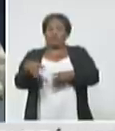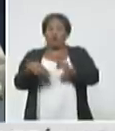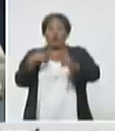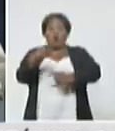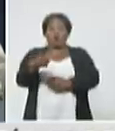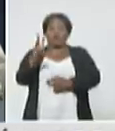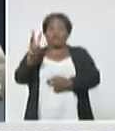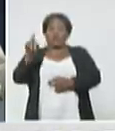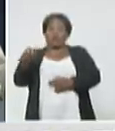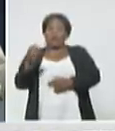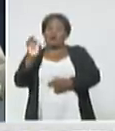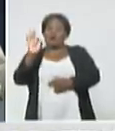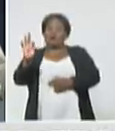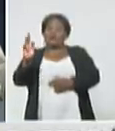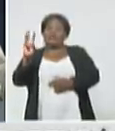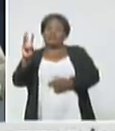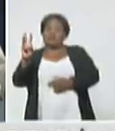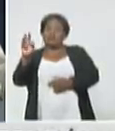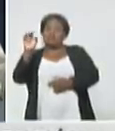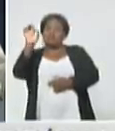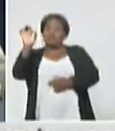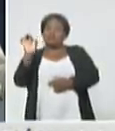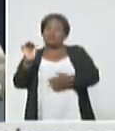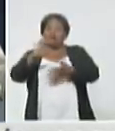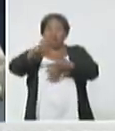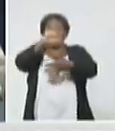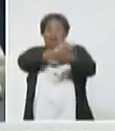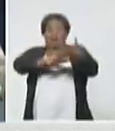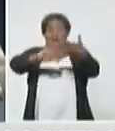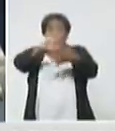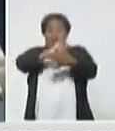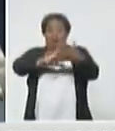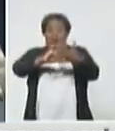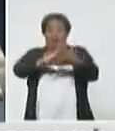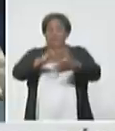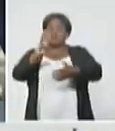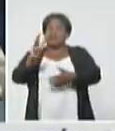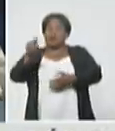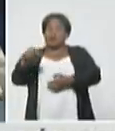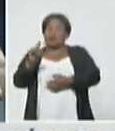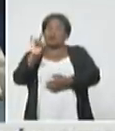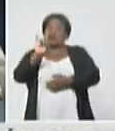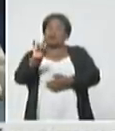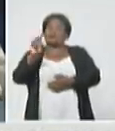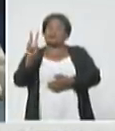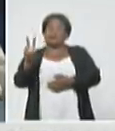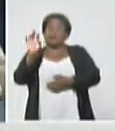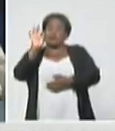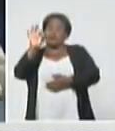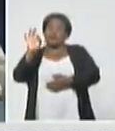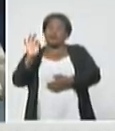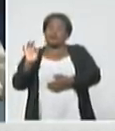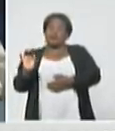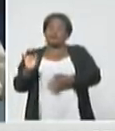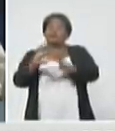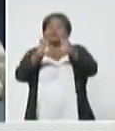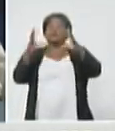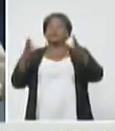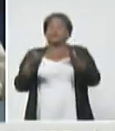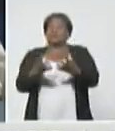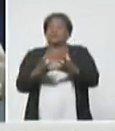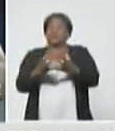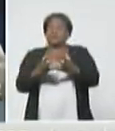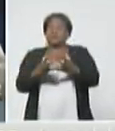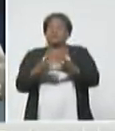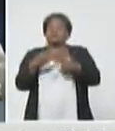3,83% en la región en las Américas y contra un 3,92% en el mundo, que hace que